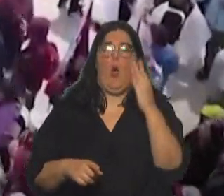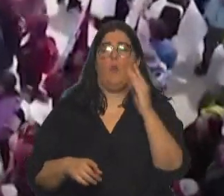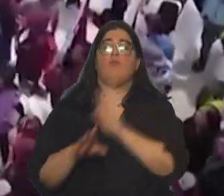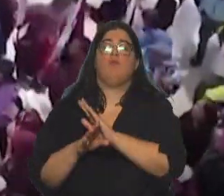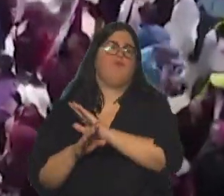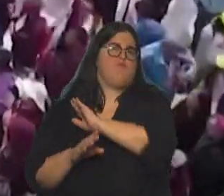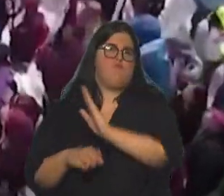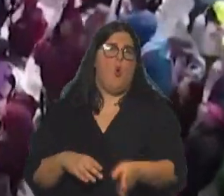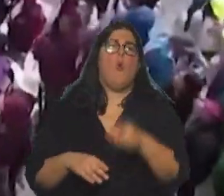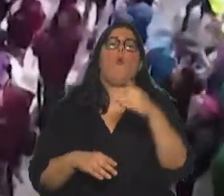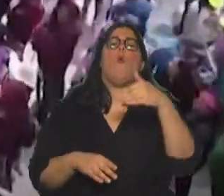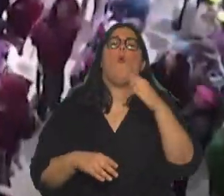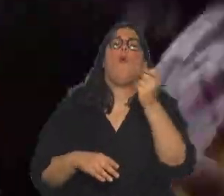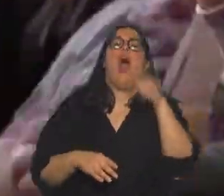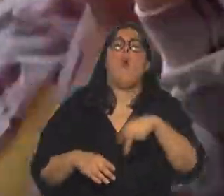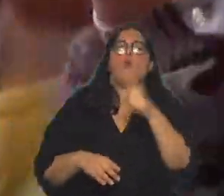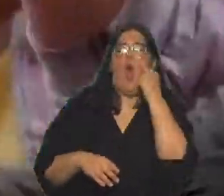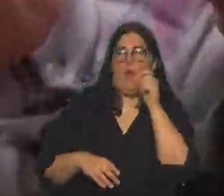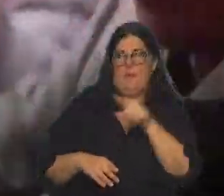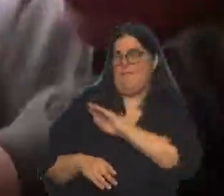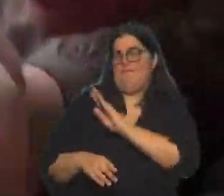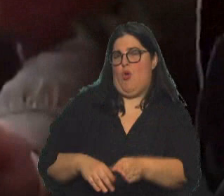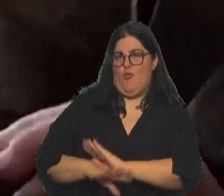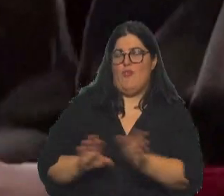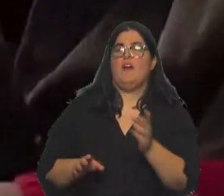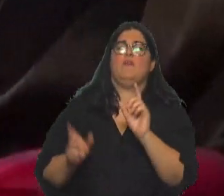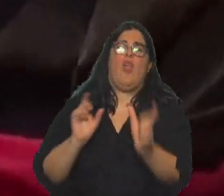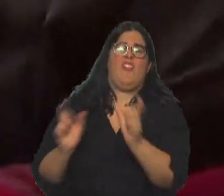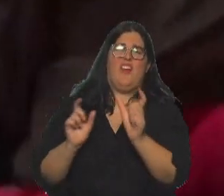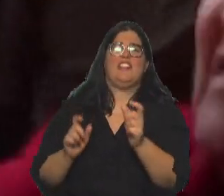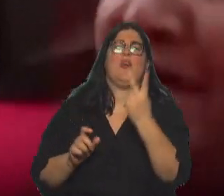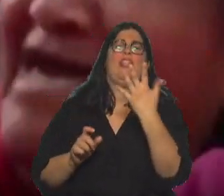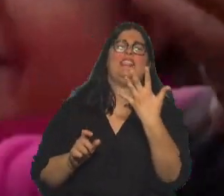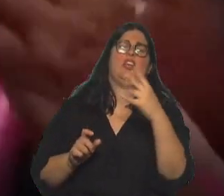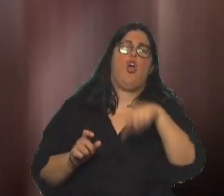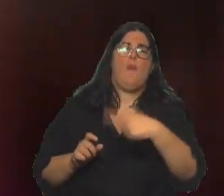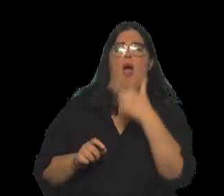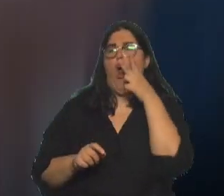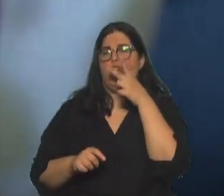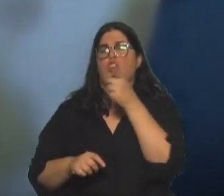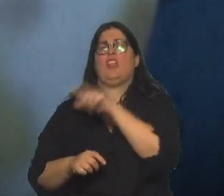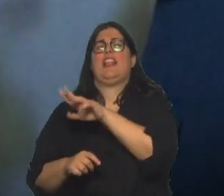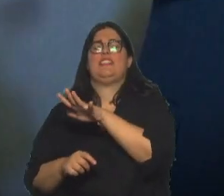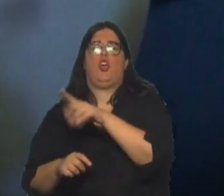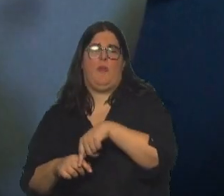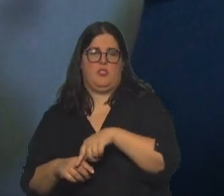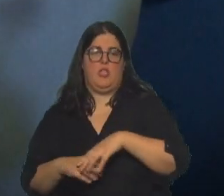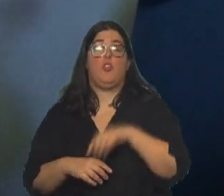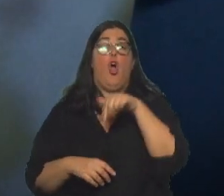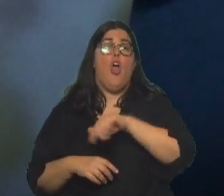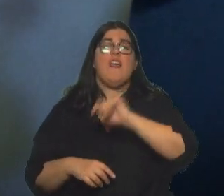Marcelo Ebrard con el 39% de las preferencias contra 25,8%. Hoy ganó la